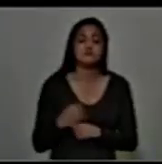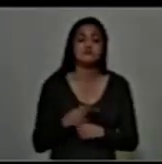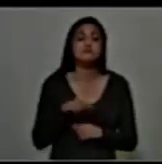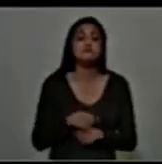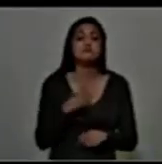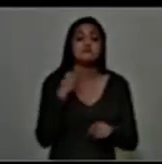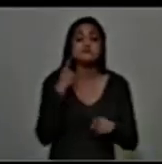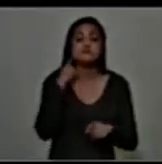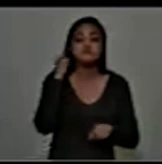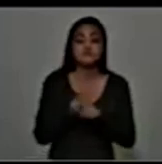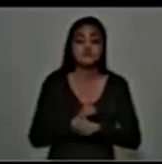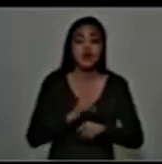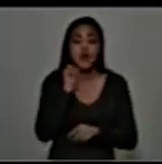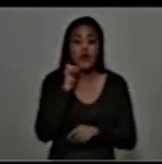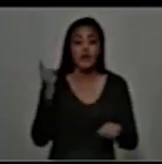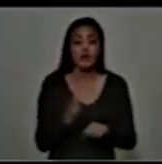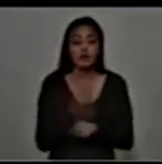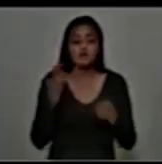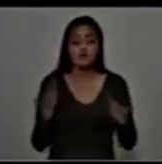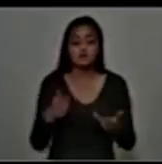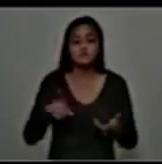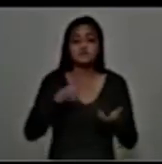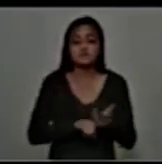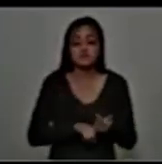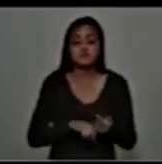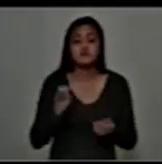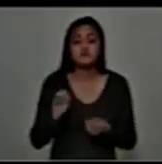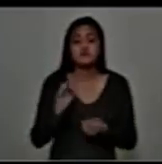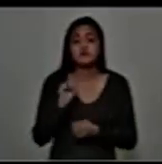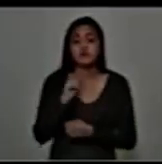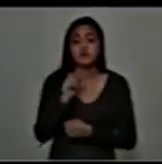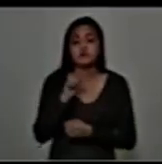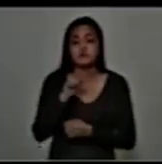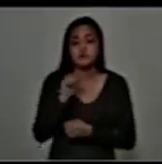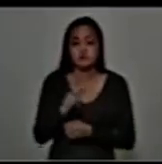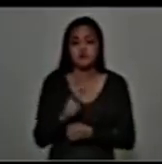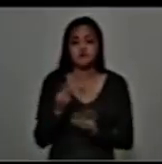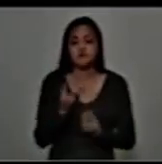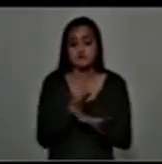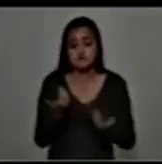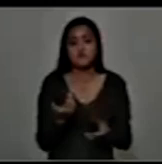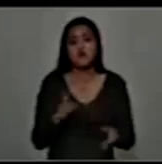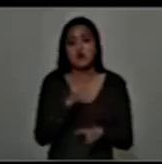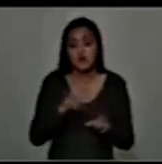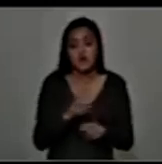77 de ellos que tienen alguna información